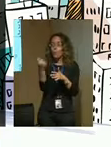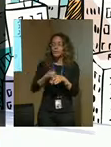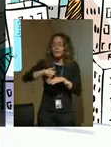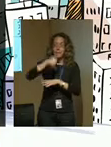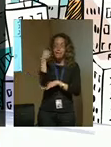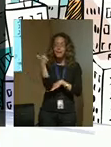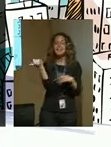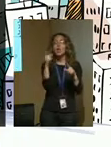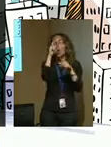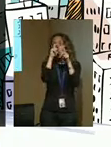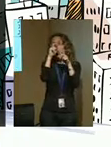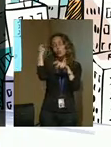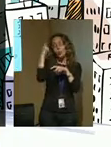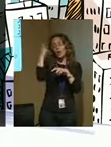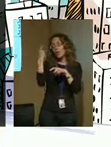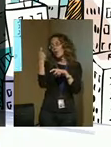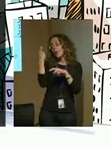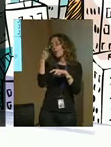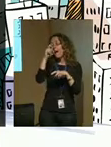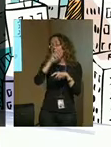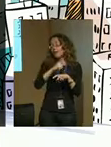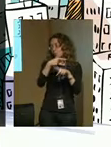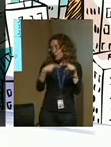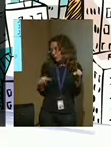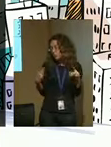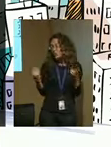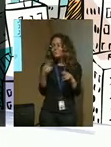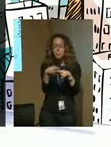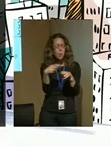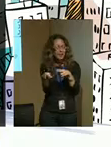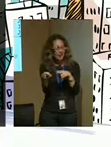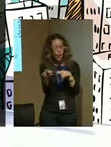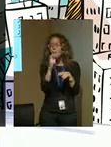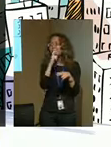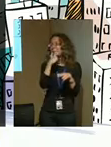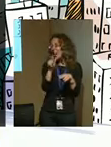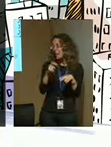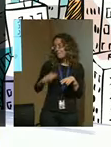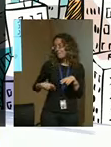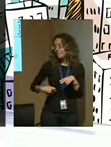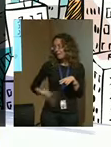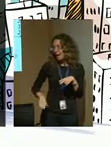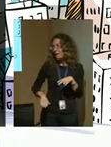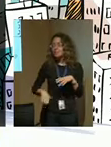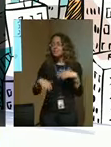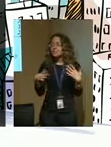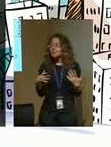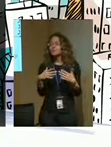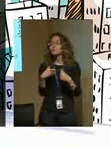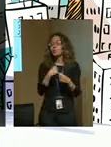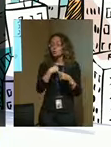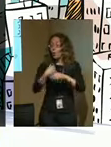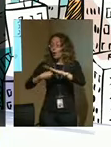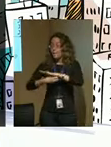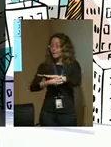medio y un político también era mala palabra. Y yo no me olvido nunca más, iba en el subterráneo, en el